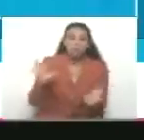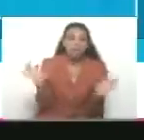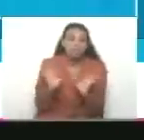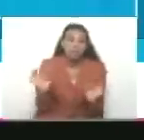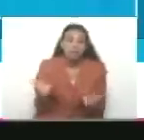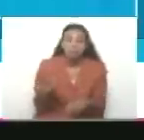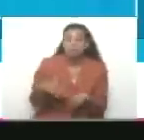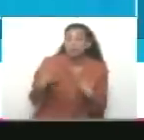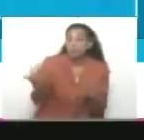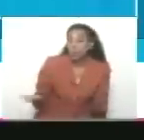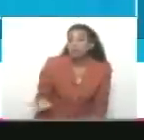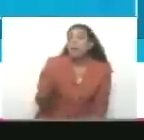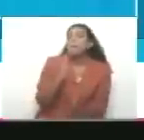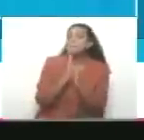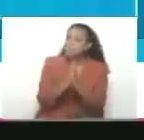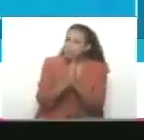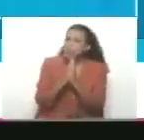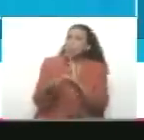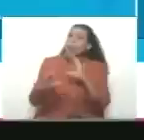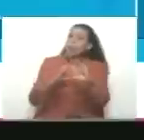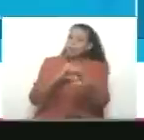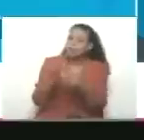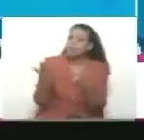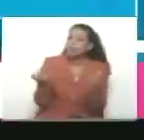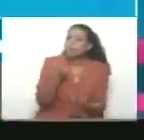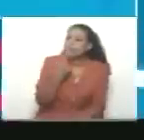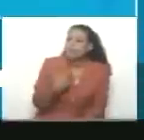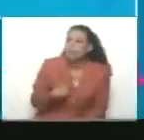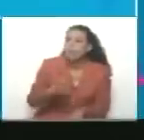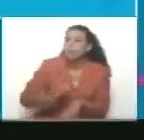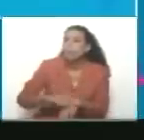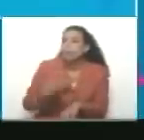verdad adelante conversados por favor